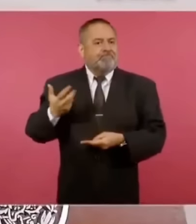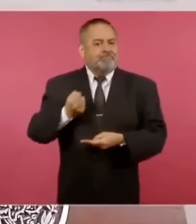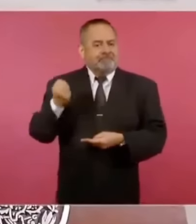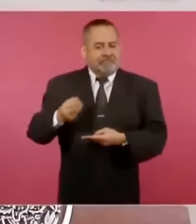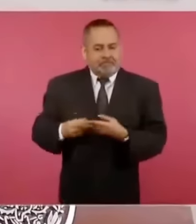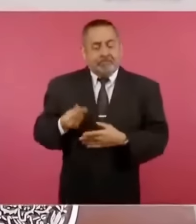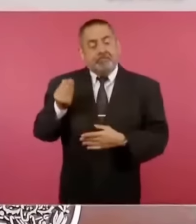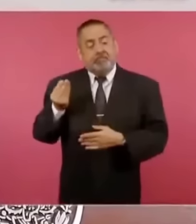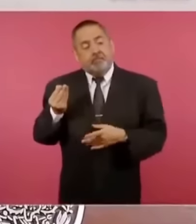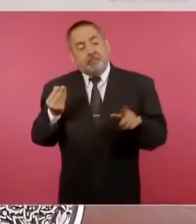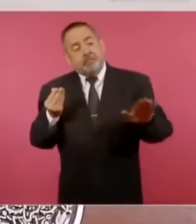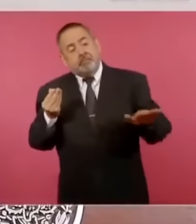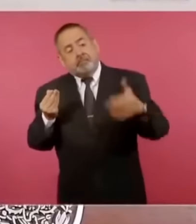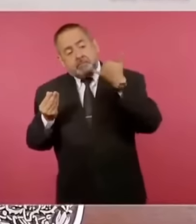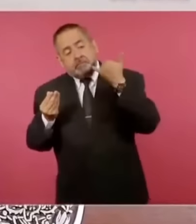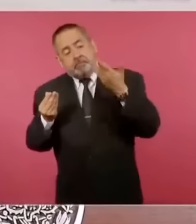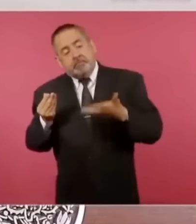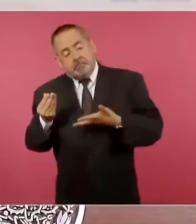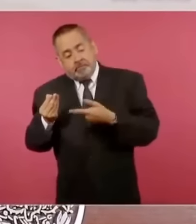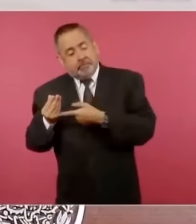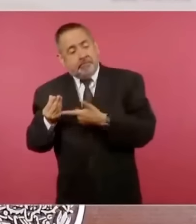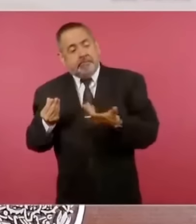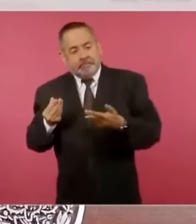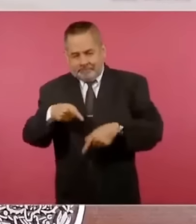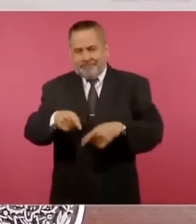Y fue muy interesante, y aquí lo cuento,